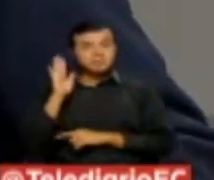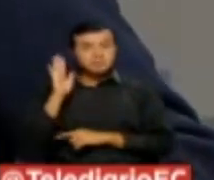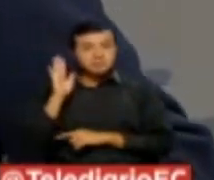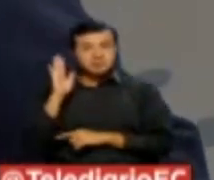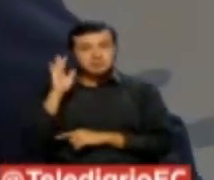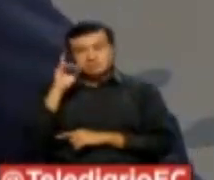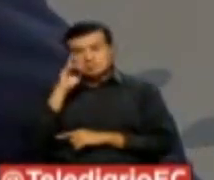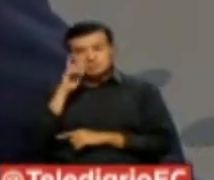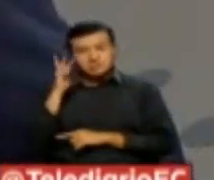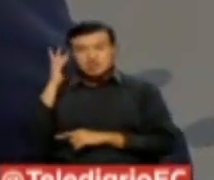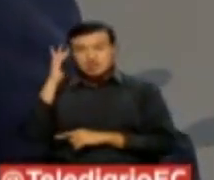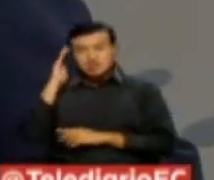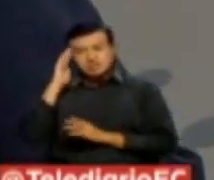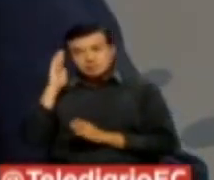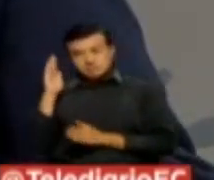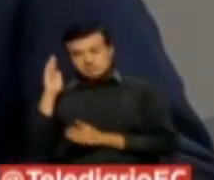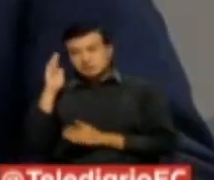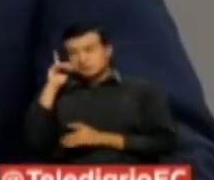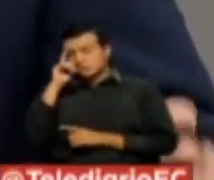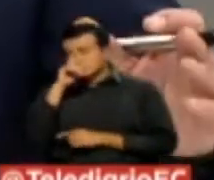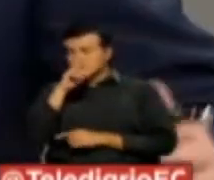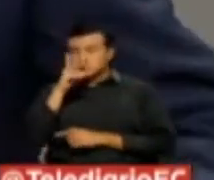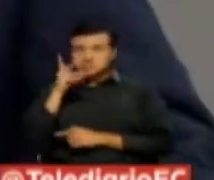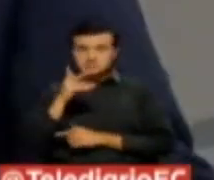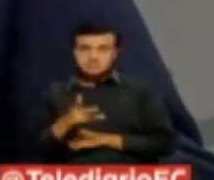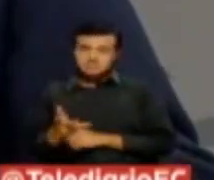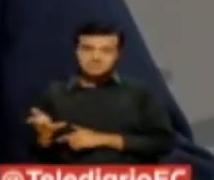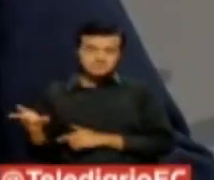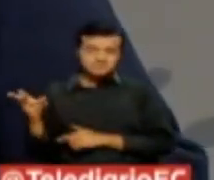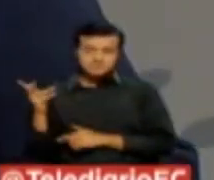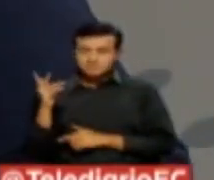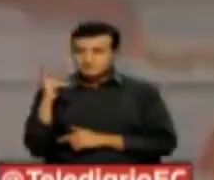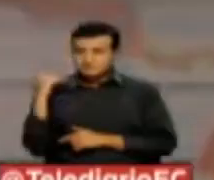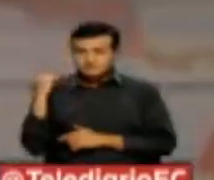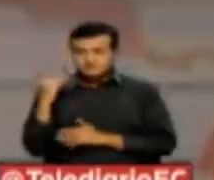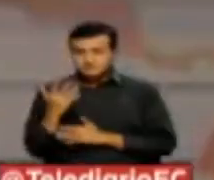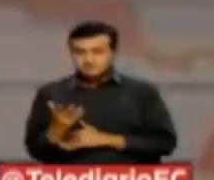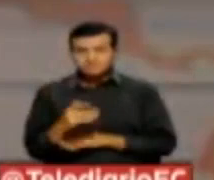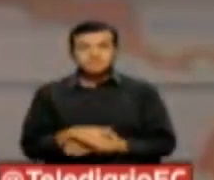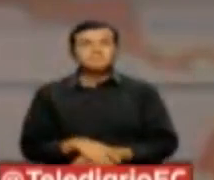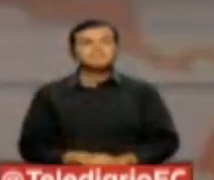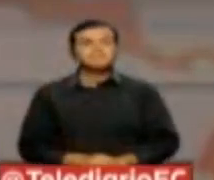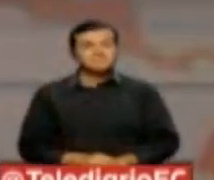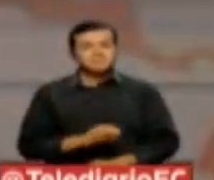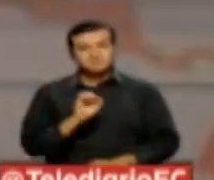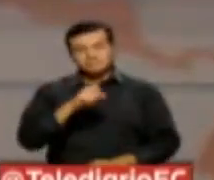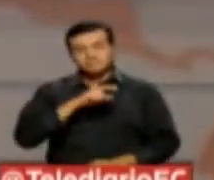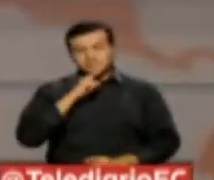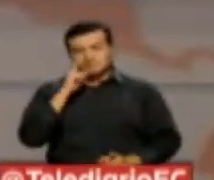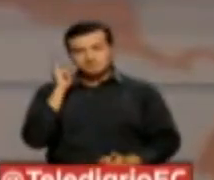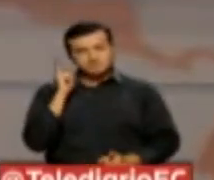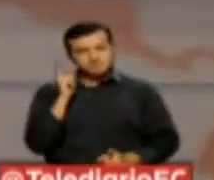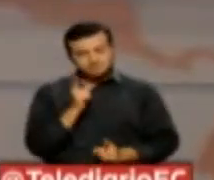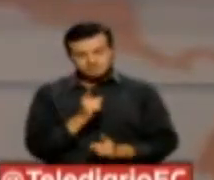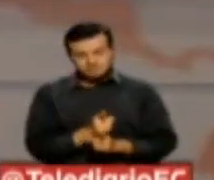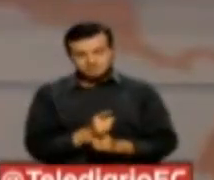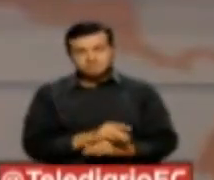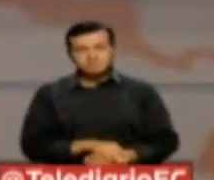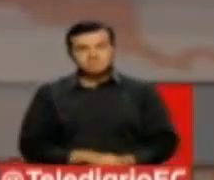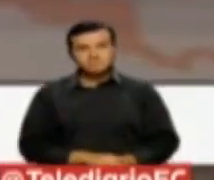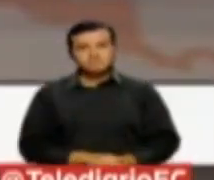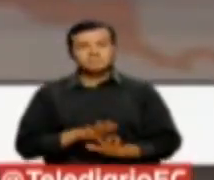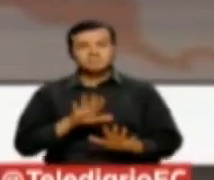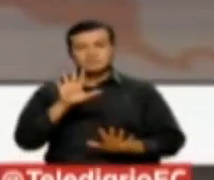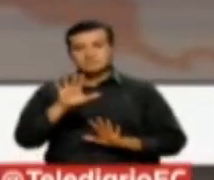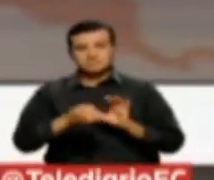maltratados en la gestión pública en el curso del tiempo si realmente diez